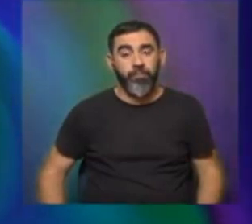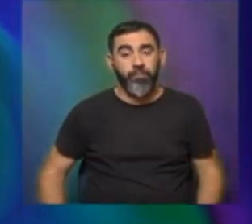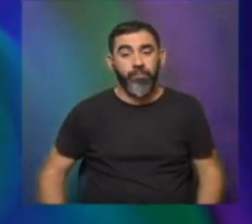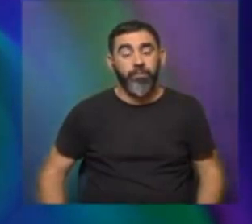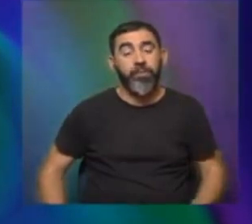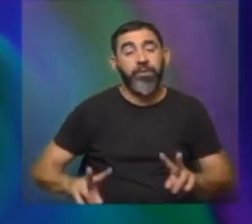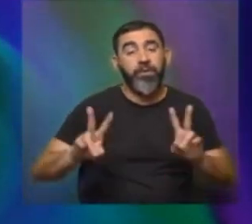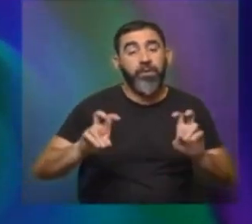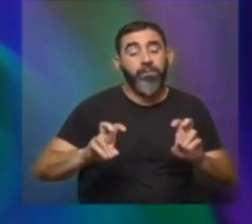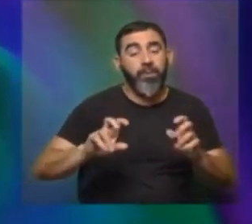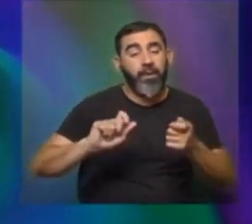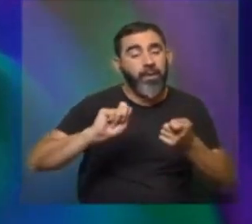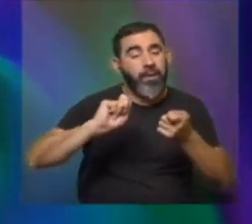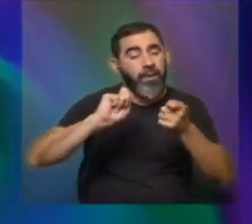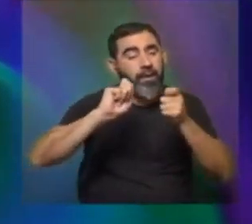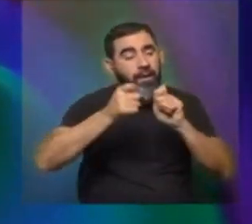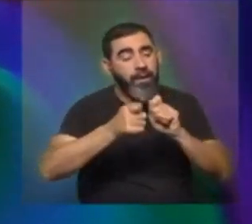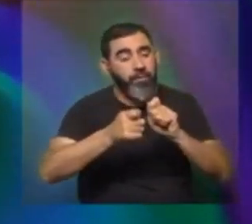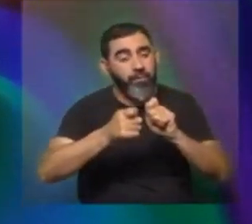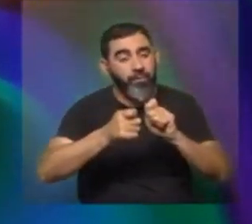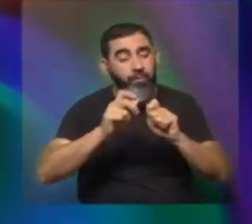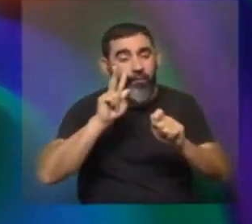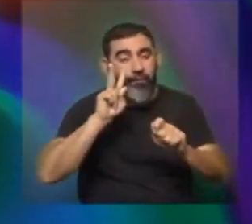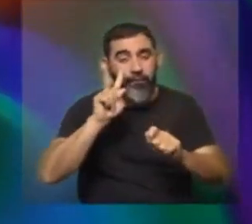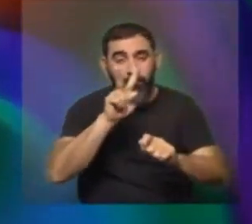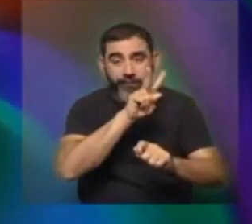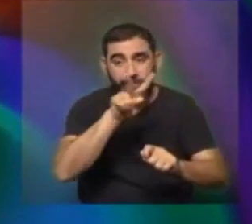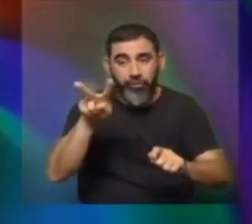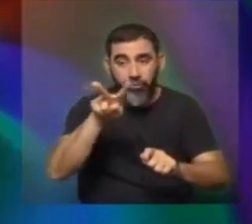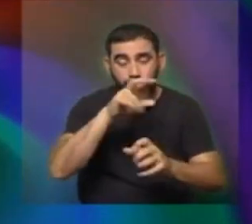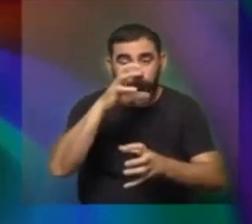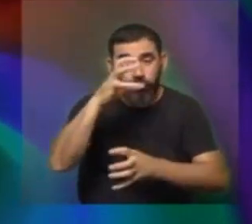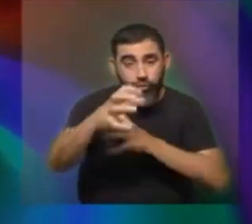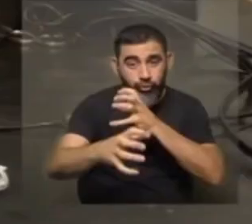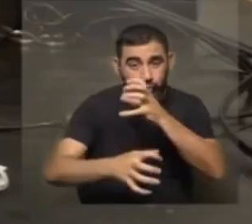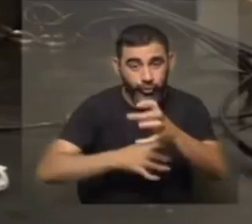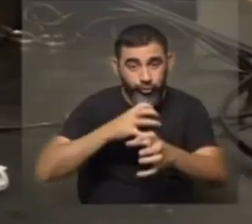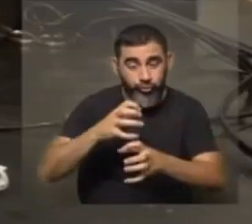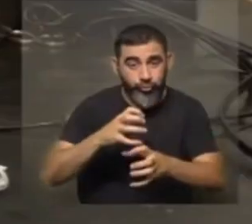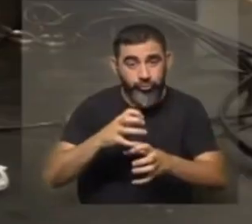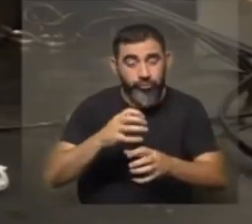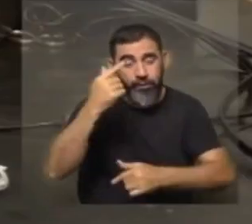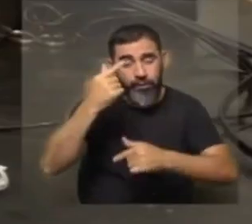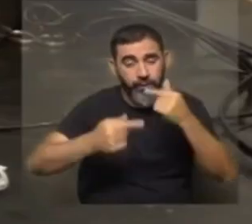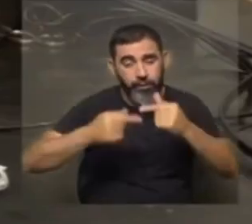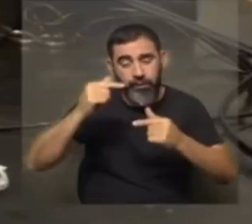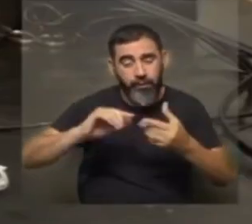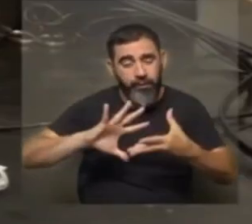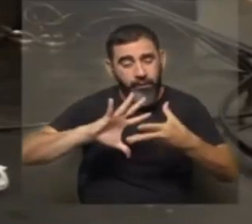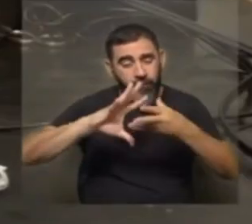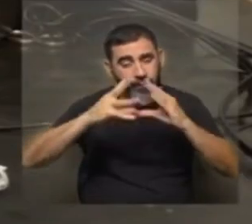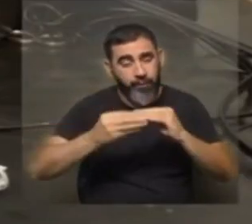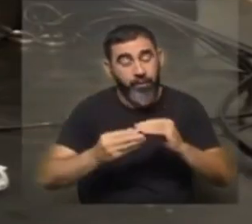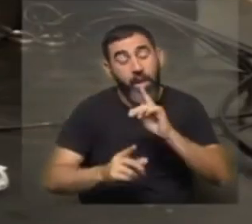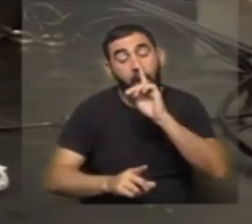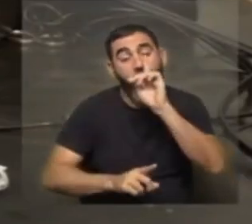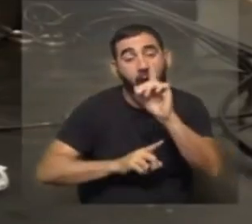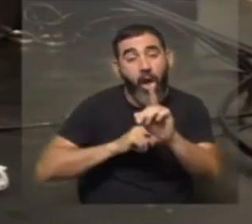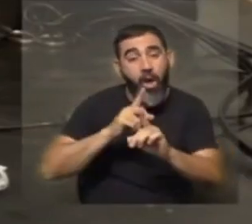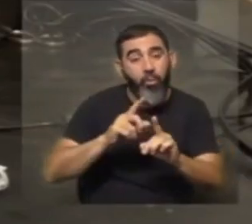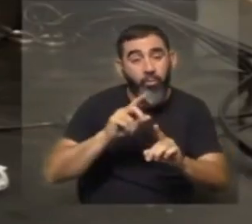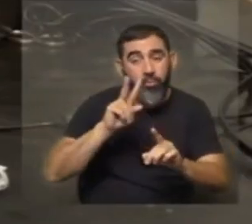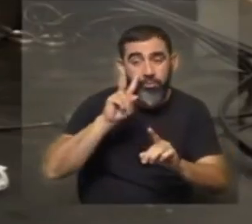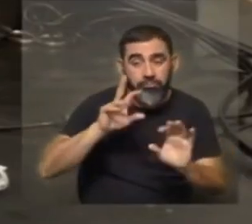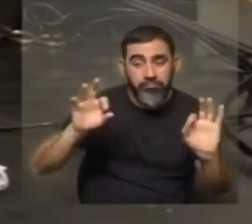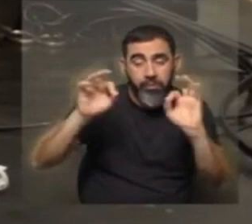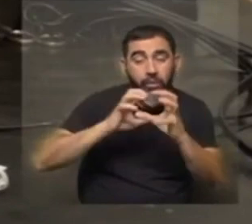relación a las anomalías en la visión de color, podemos decir que hay distintos tipos de anomalías. En unos casos no se ve